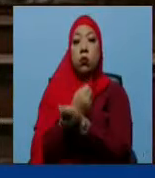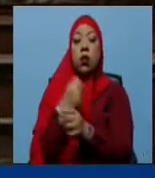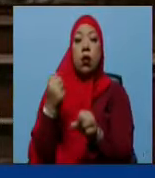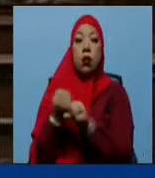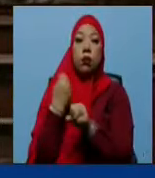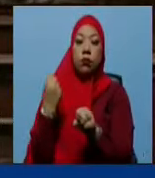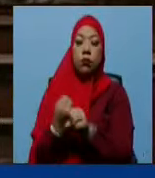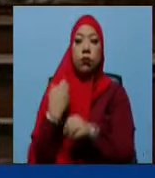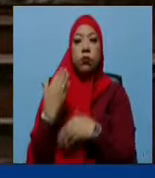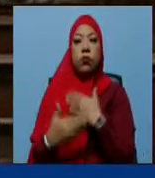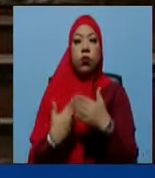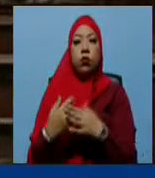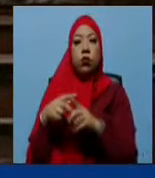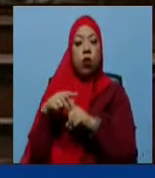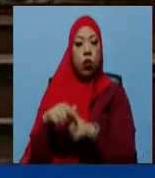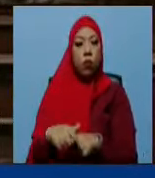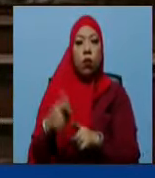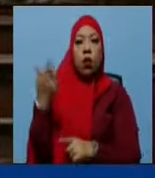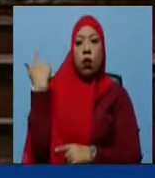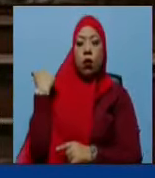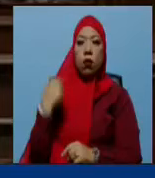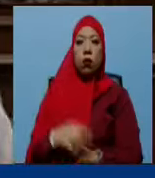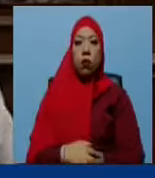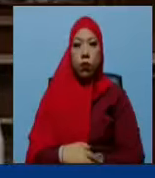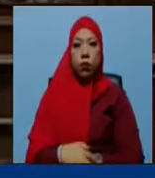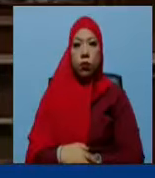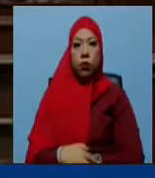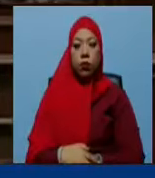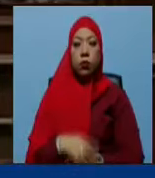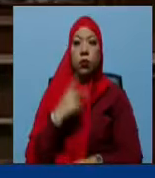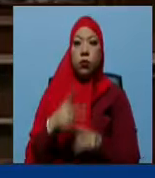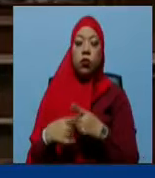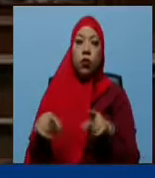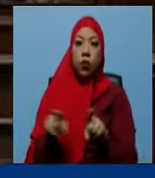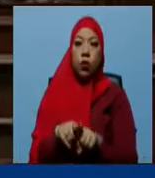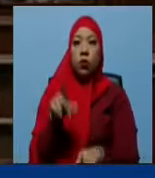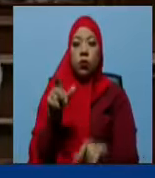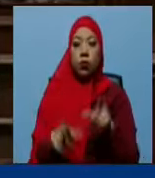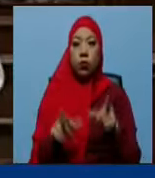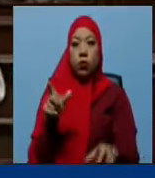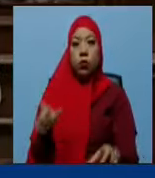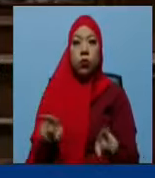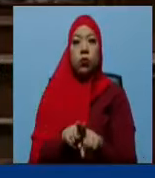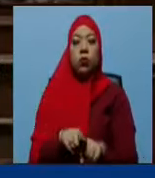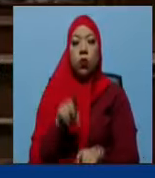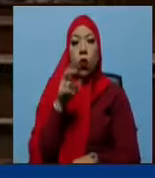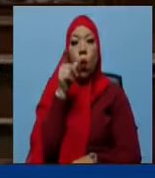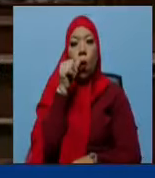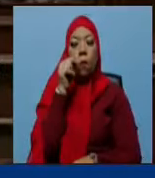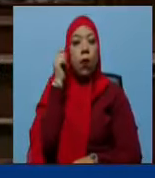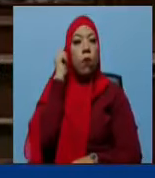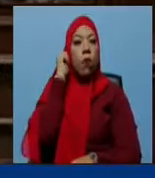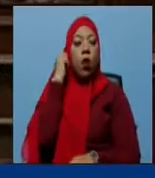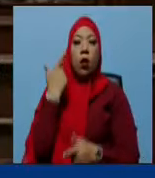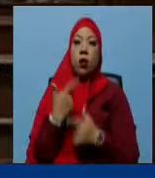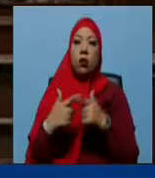ayer, de los oprimidos de ayer, de los esclavizados de ayer, hoy hombres y mujeres